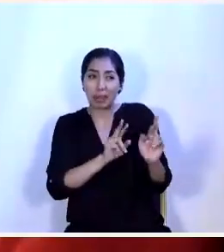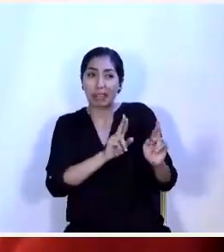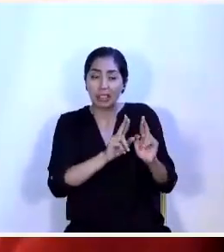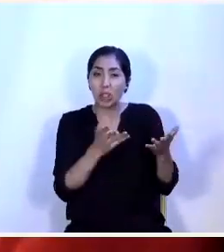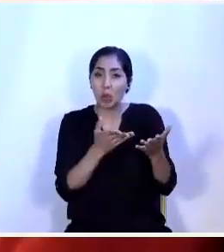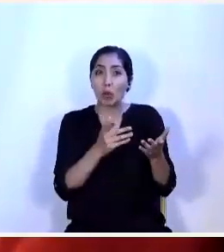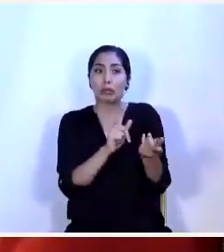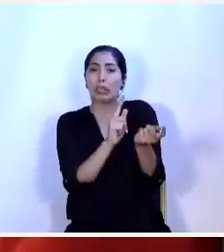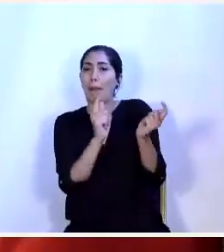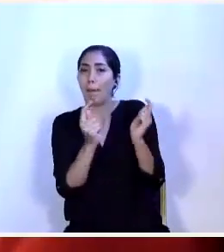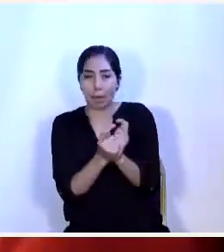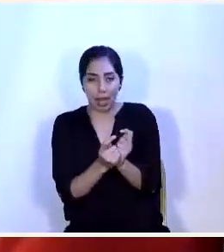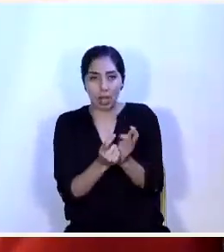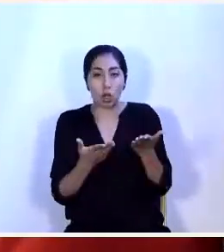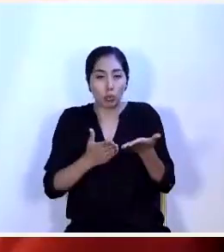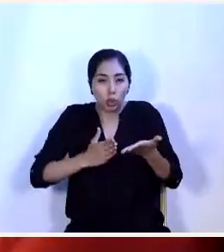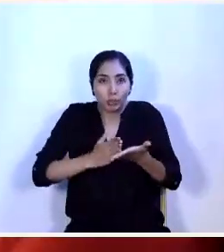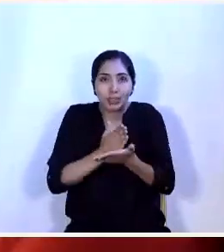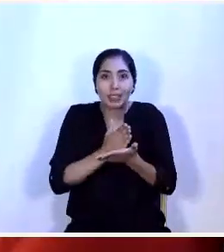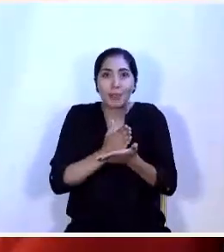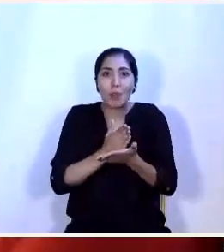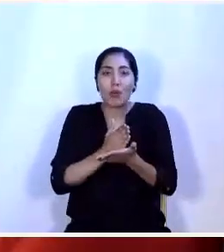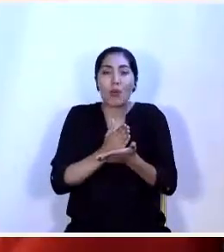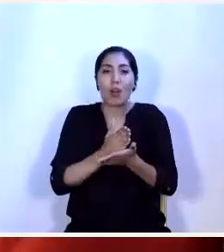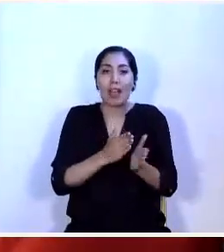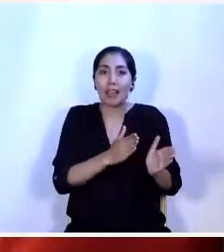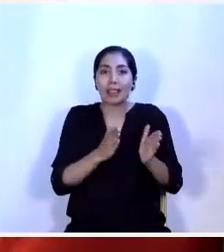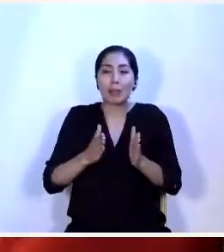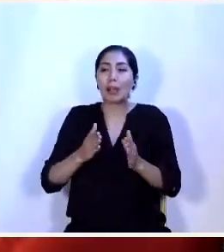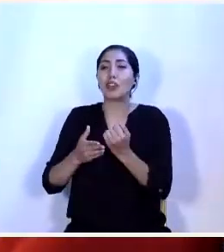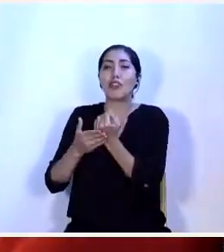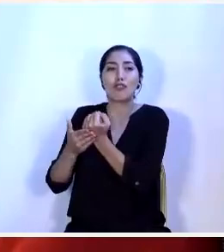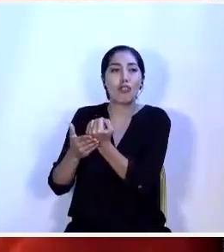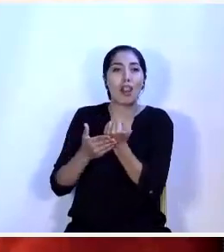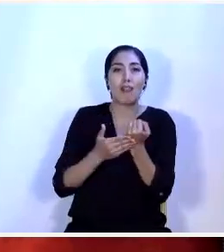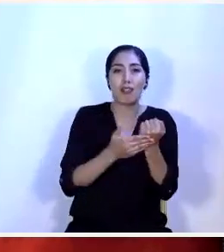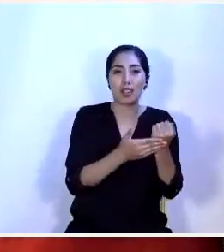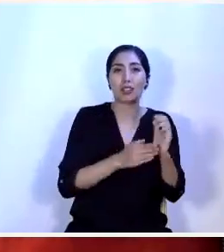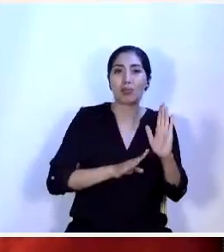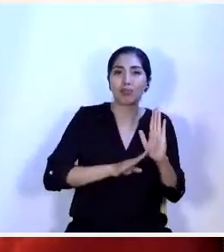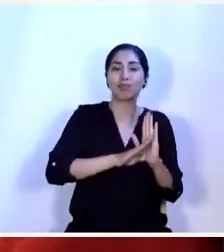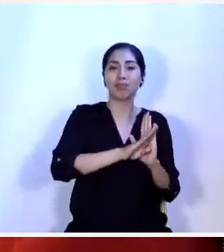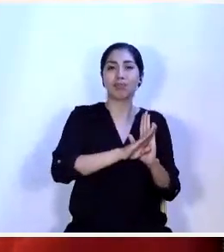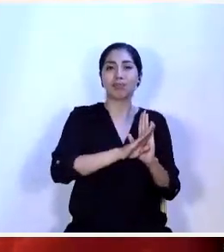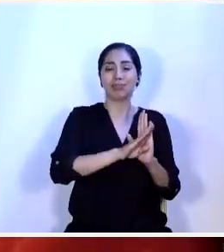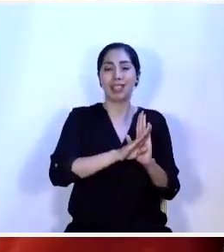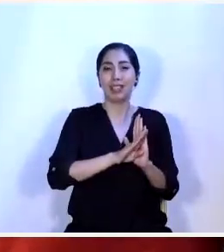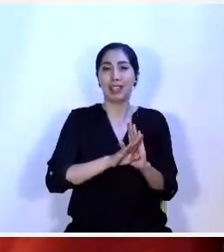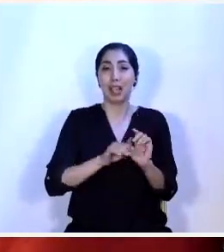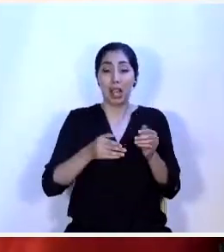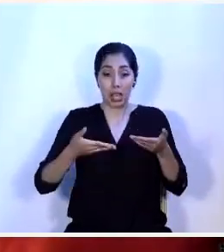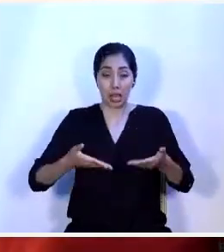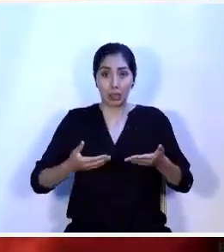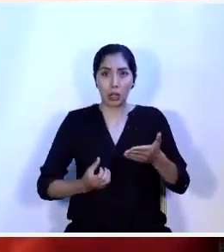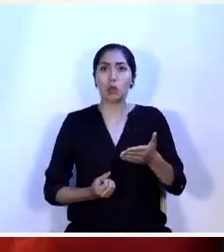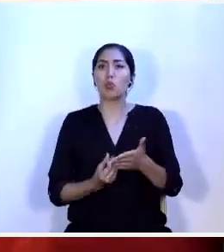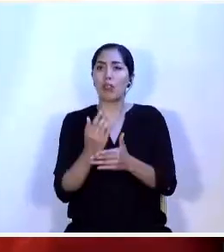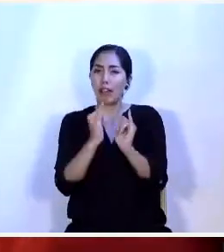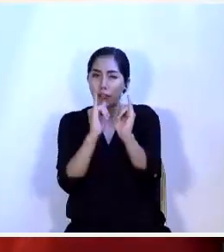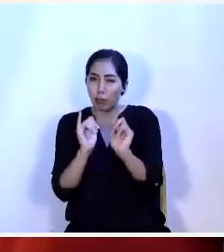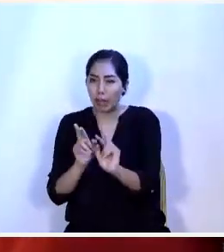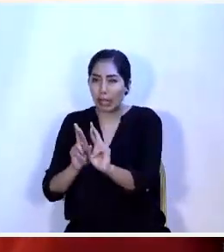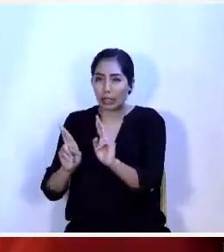cómo iniciamos un ciclo de colaboración ascendente. Una parte importante de esta nueva dinámica